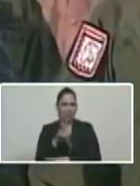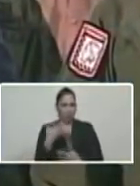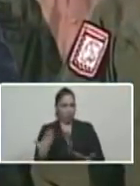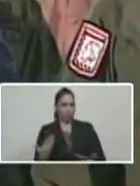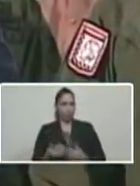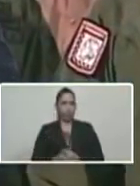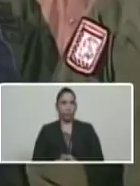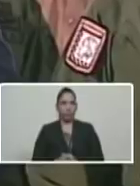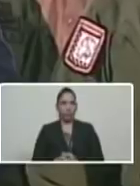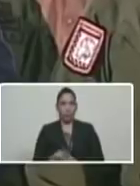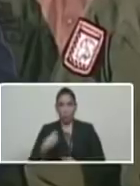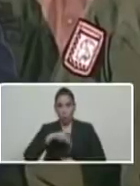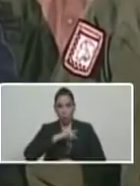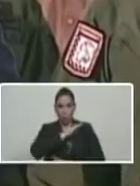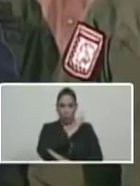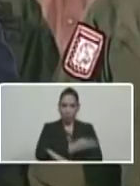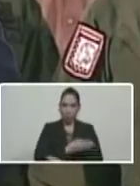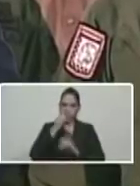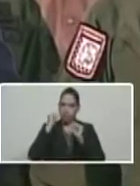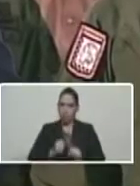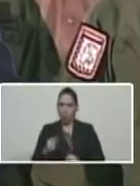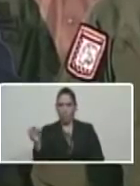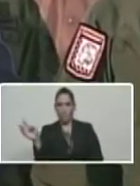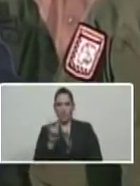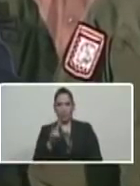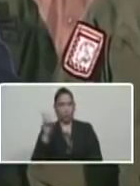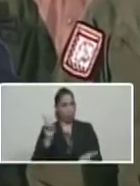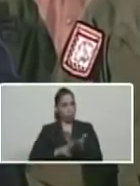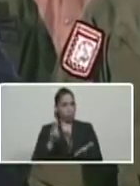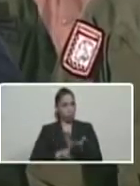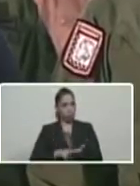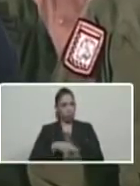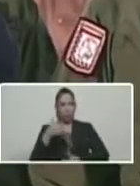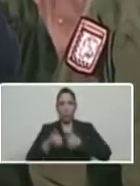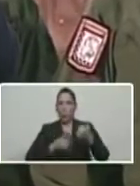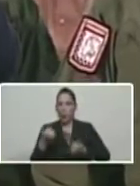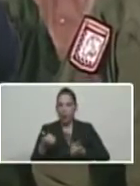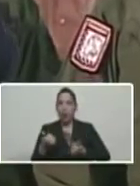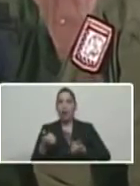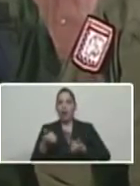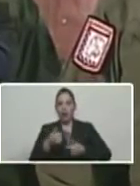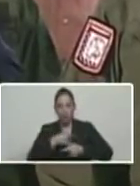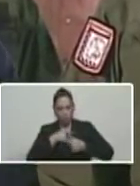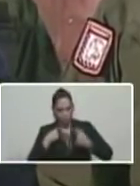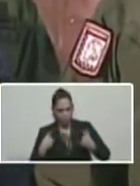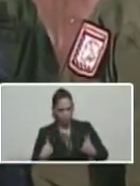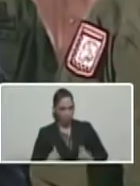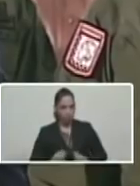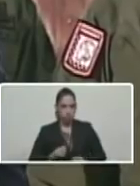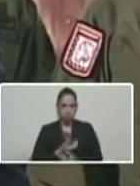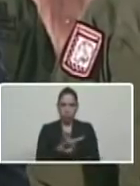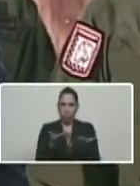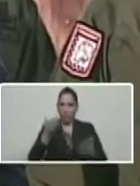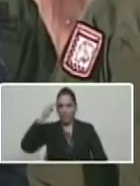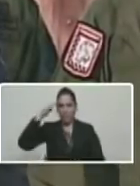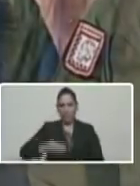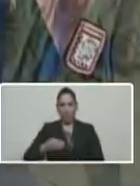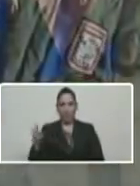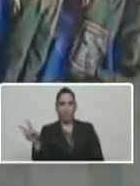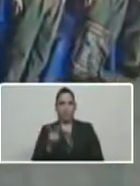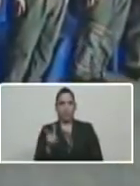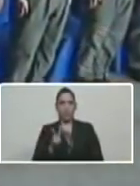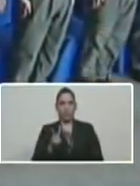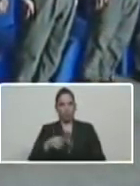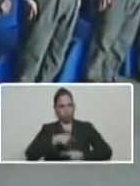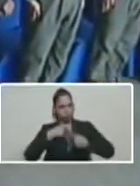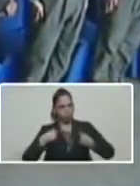Y la fortaleza de Venezuela, de verdad, verdad, está en el corazón de ustedes, militares de Venezuela, en el